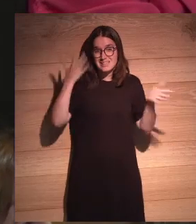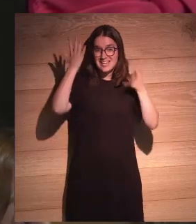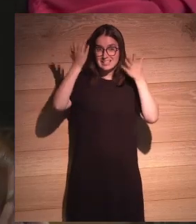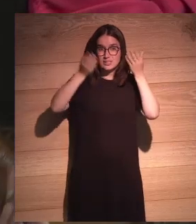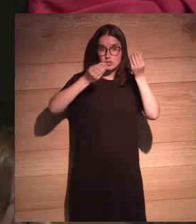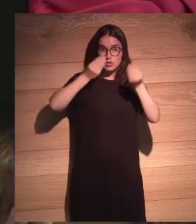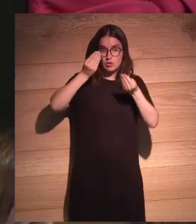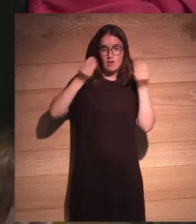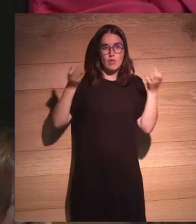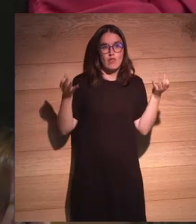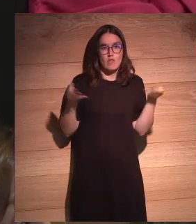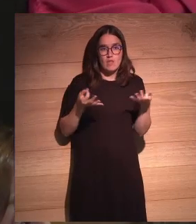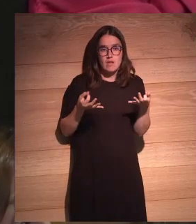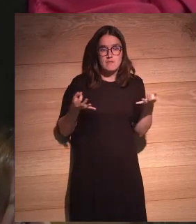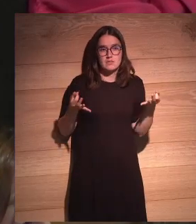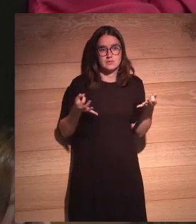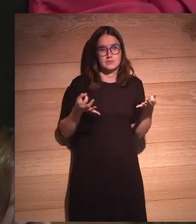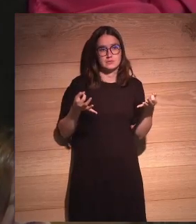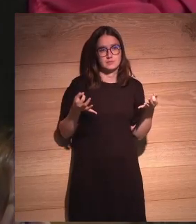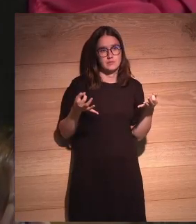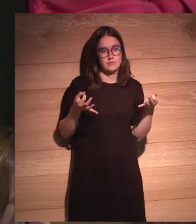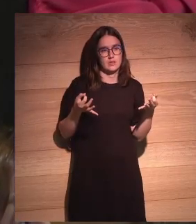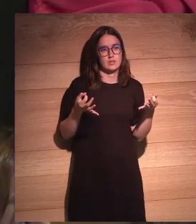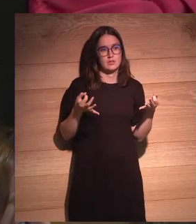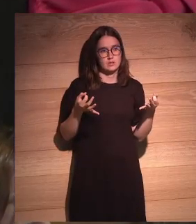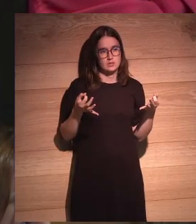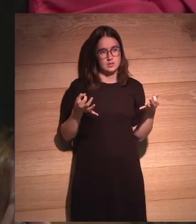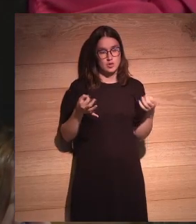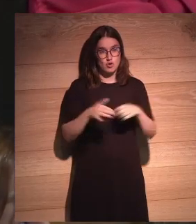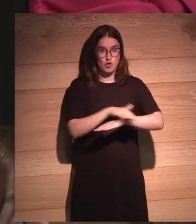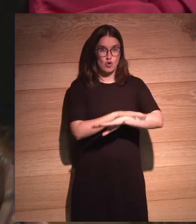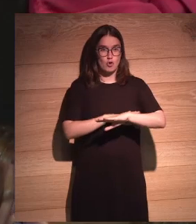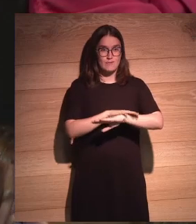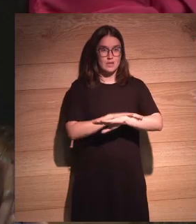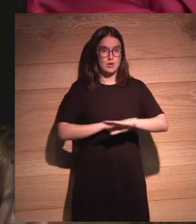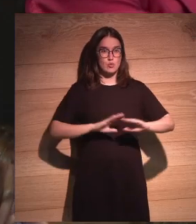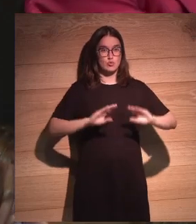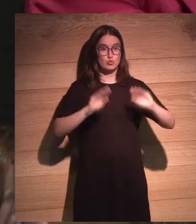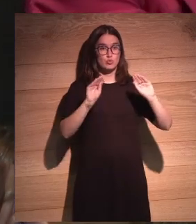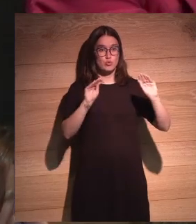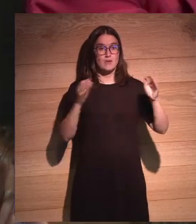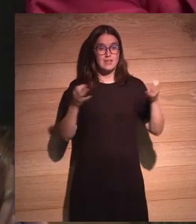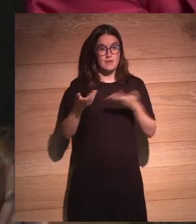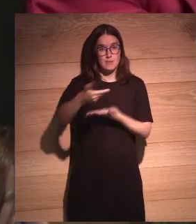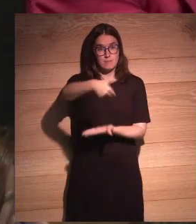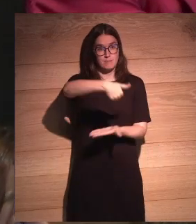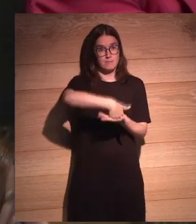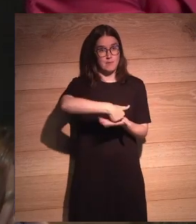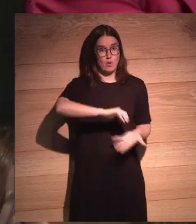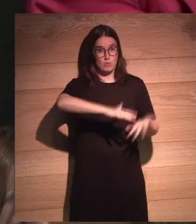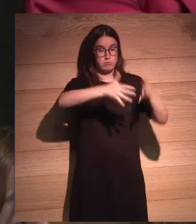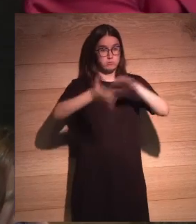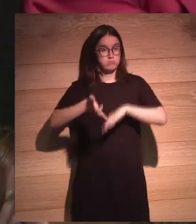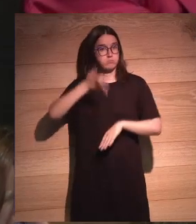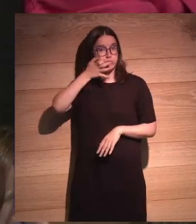supongo que será preciso que sean los propios gobiernos los que de alguna manera soliciten o